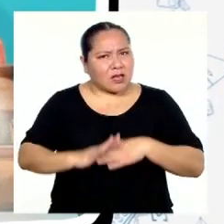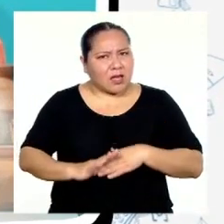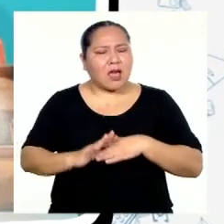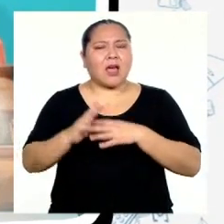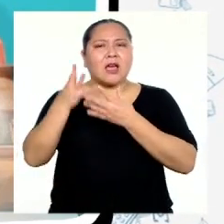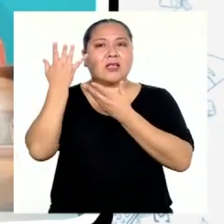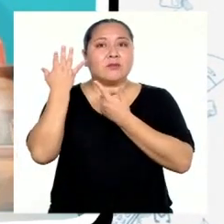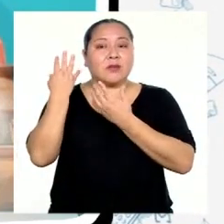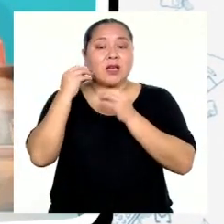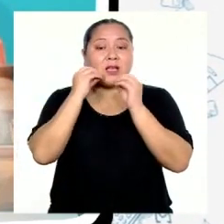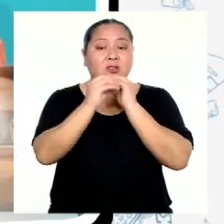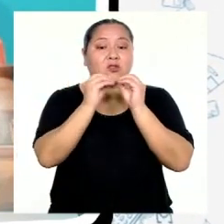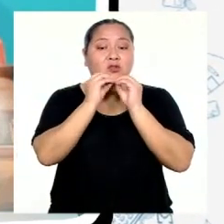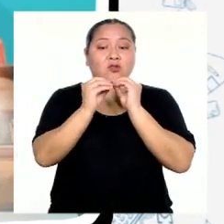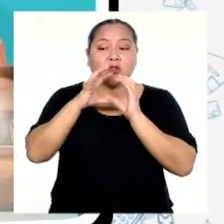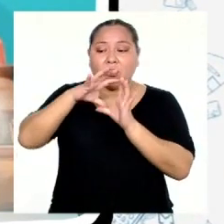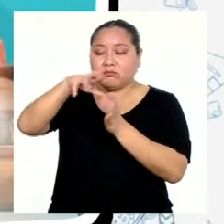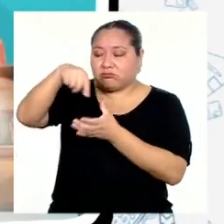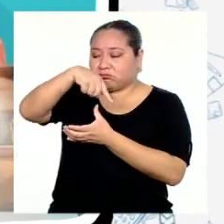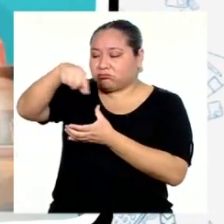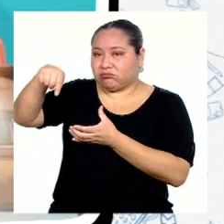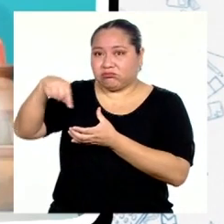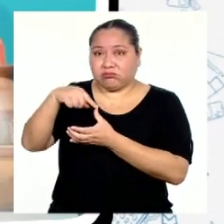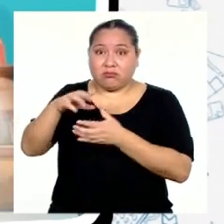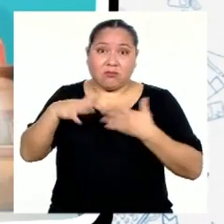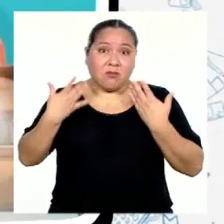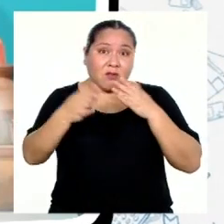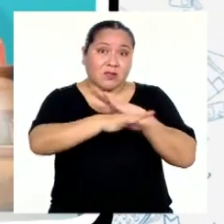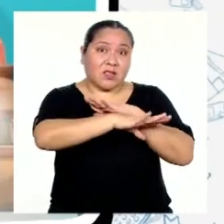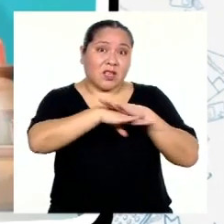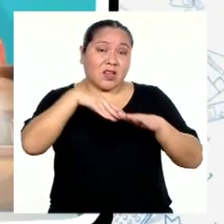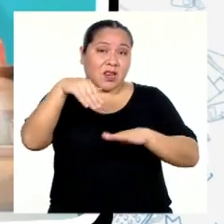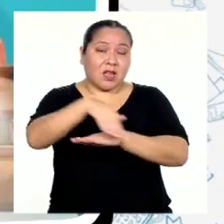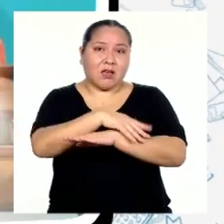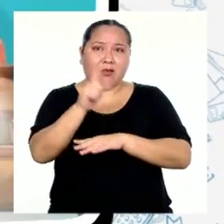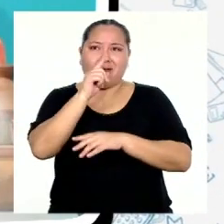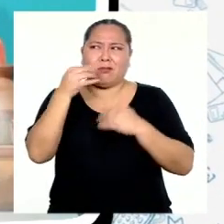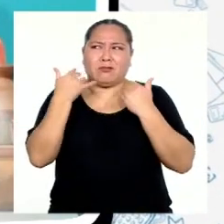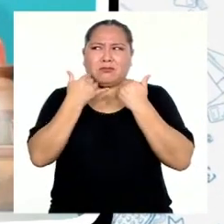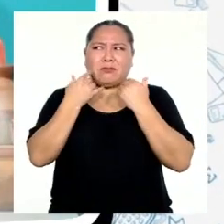se solucione a nivel mundial para que podamos salir a la calle sin temor a contagiarnos.